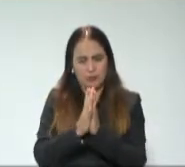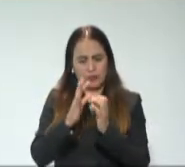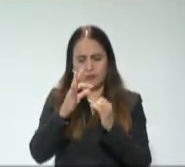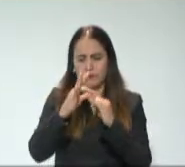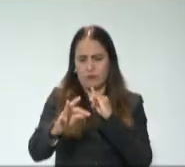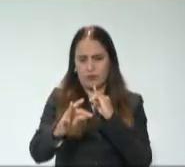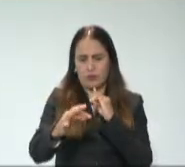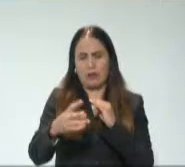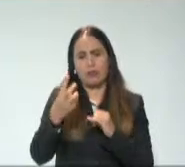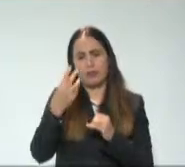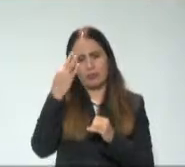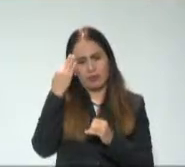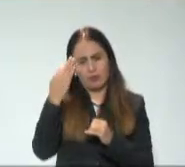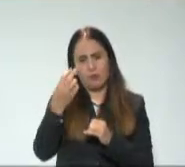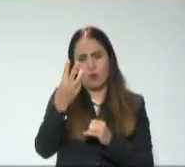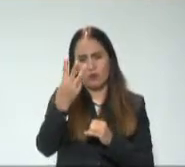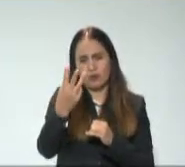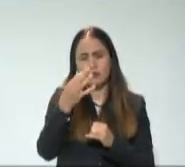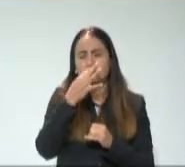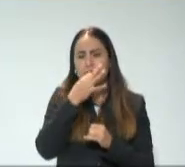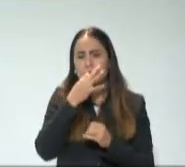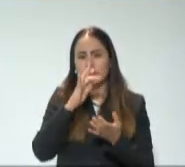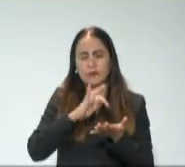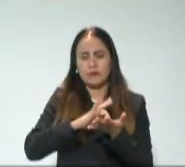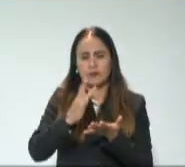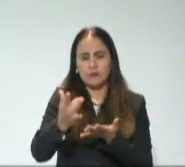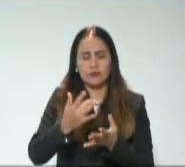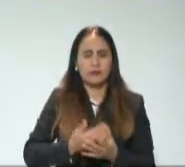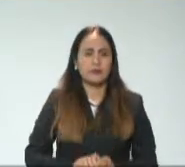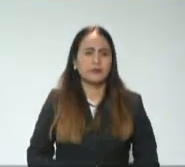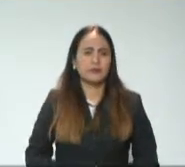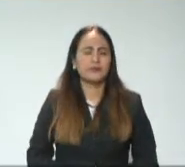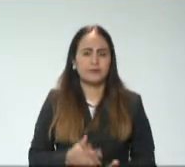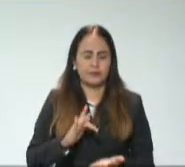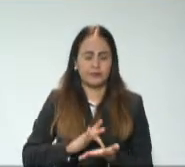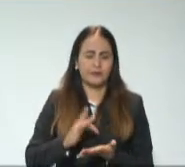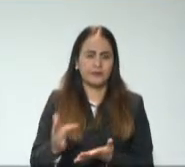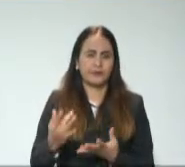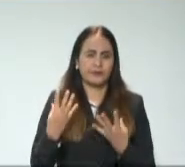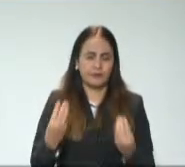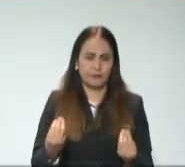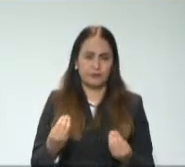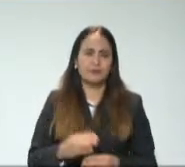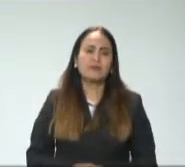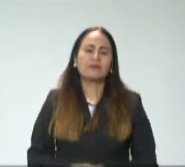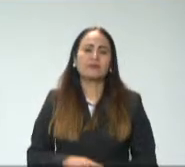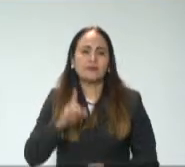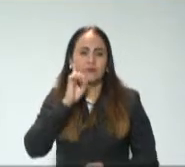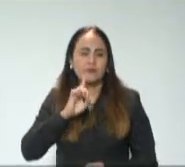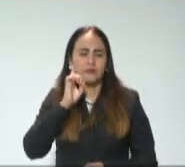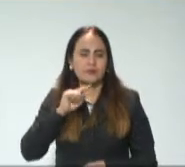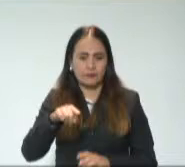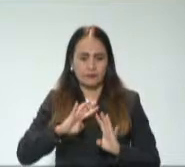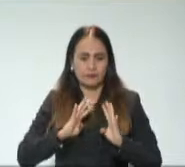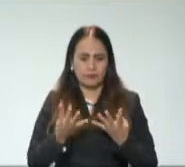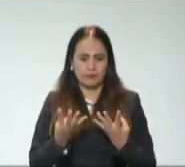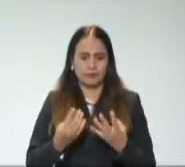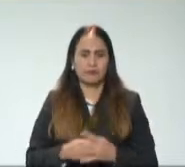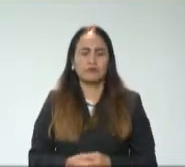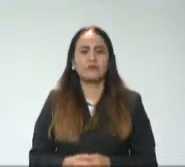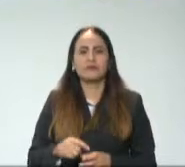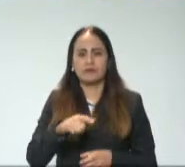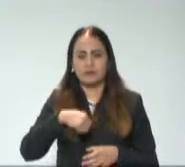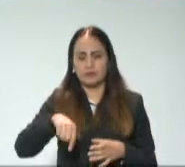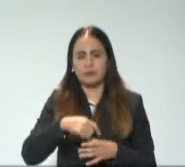conclusión 3 minutos por favor Gracias gracias muchas gracias Pues bueno yo